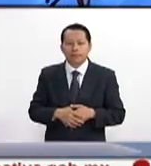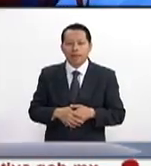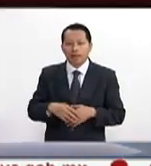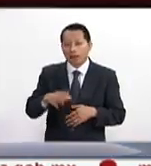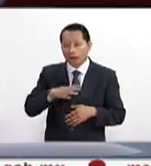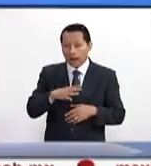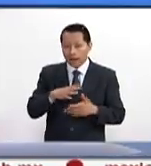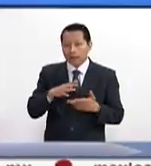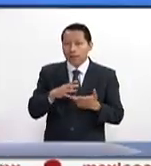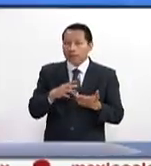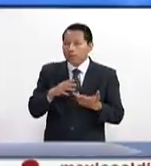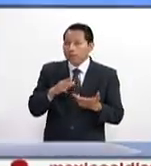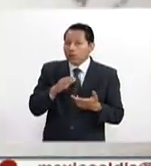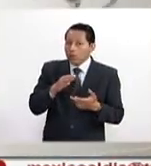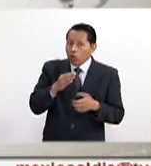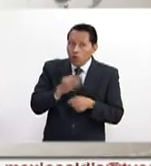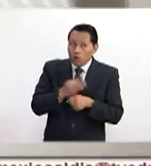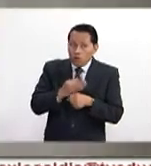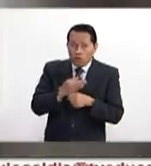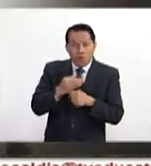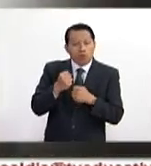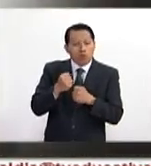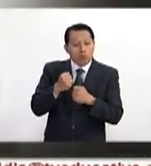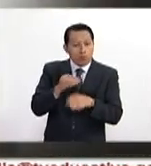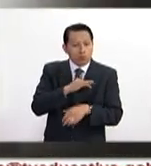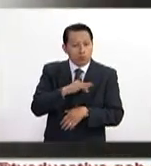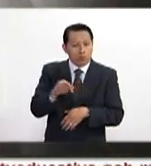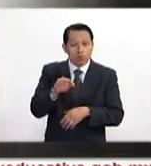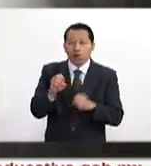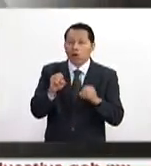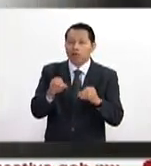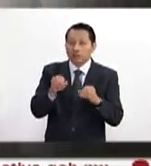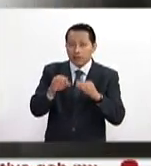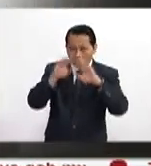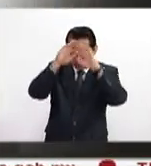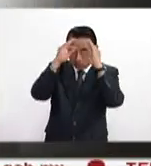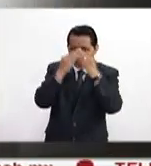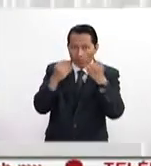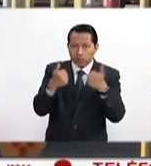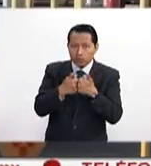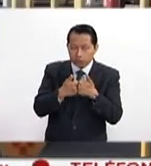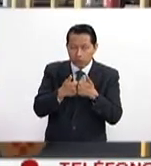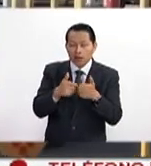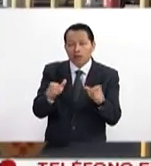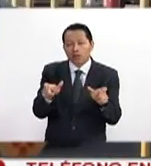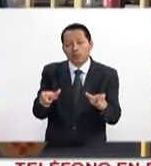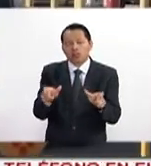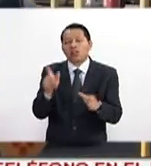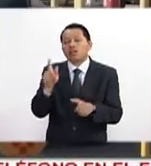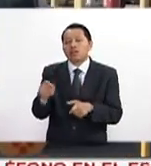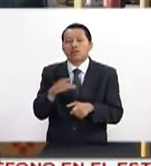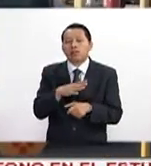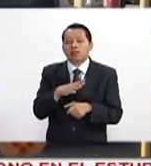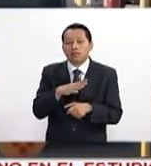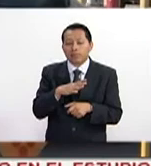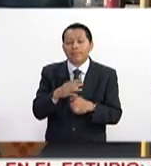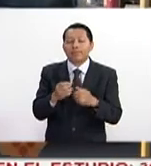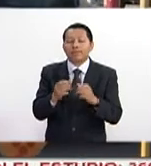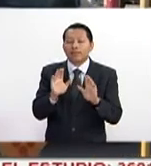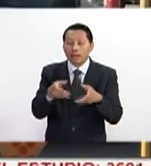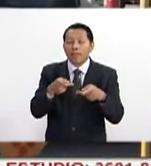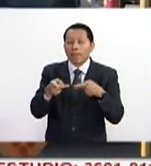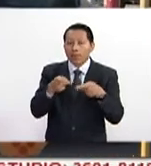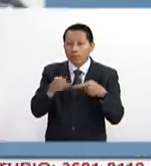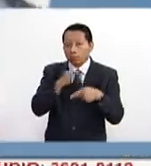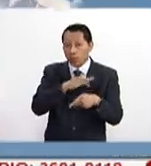El emblemático momento podría estar a punto de suceder, pues la Oficina de Aduanas y Protección Fronteriza de los Estados Unidos comenzó los preparativos